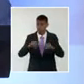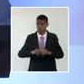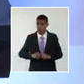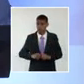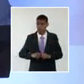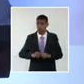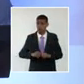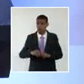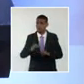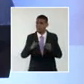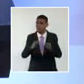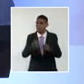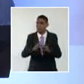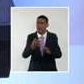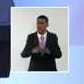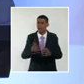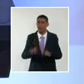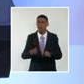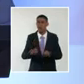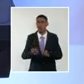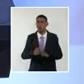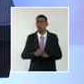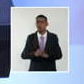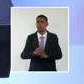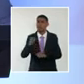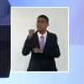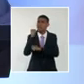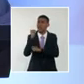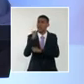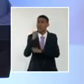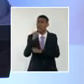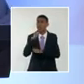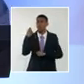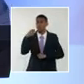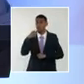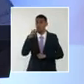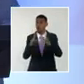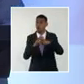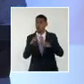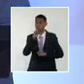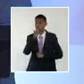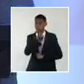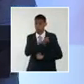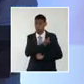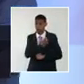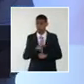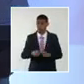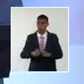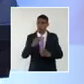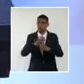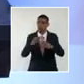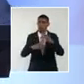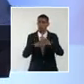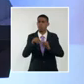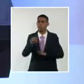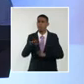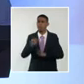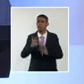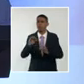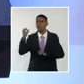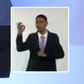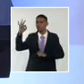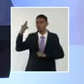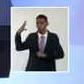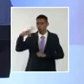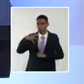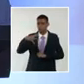granos, pienso, carne de pollo y de cerdo, la construcción de parques fotovoltaicos para